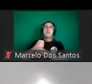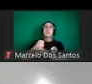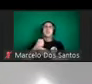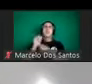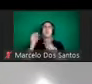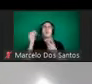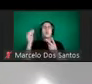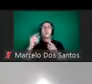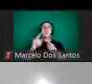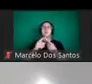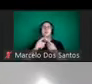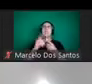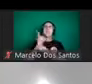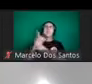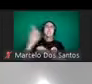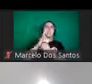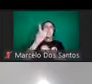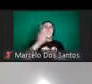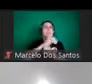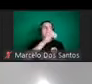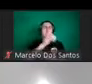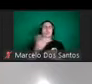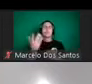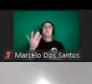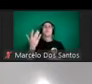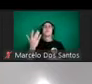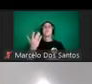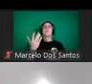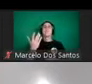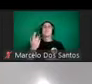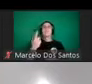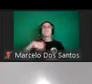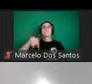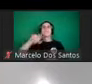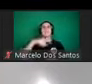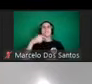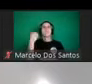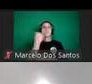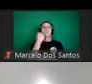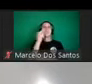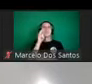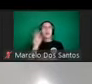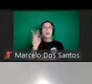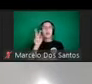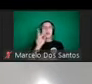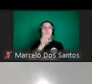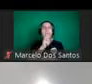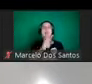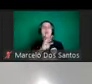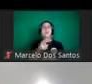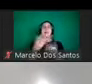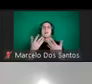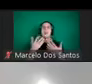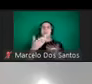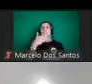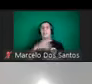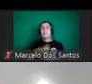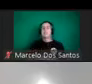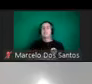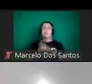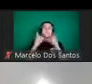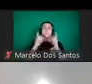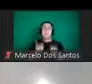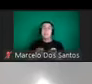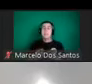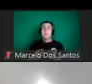esta integración intergeneracional que se dan en estos espacios. Y por supuesto que destacamos también en esta ocasión, como en todas las